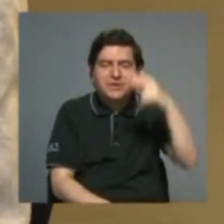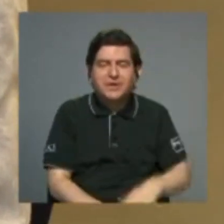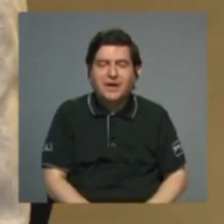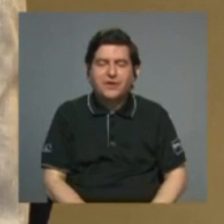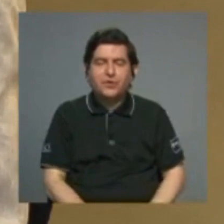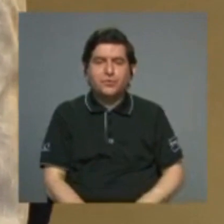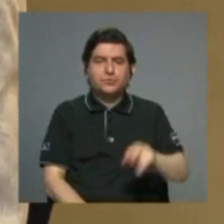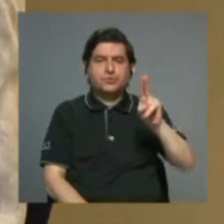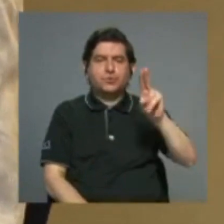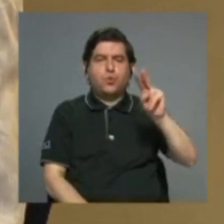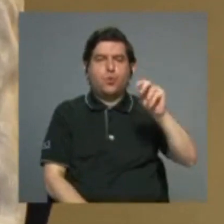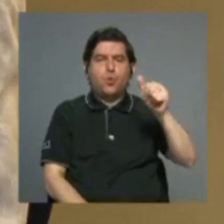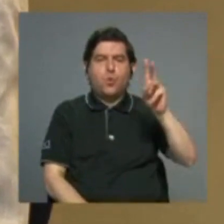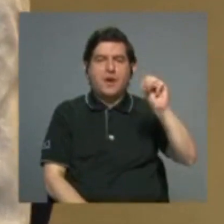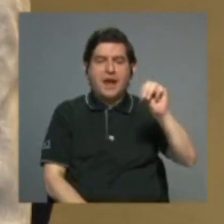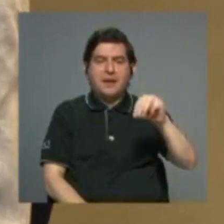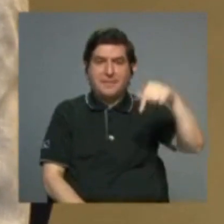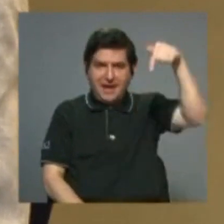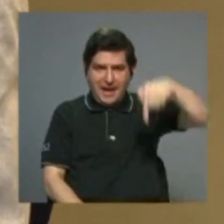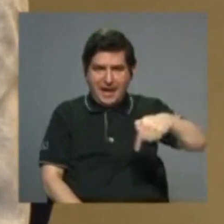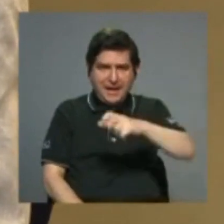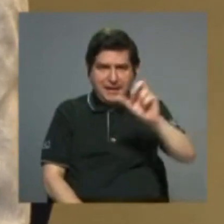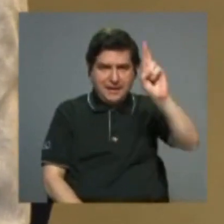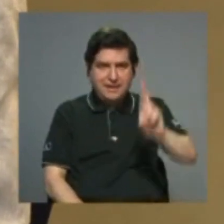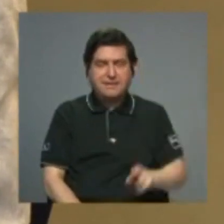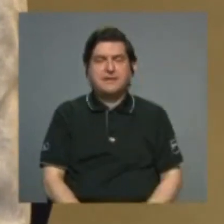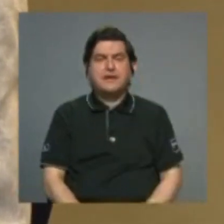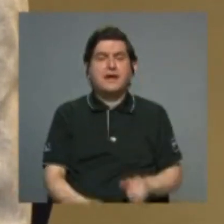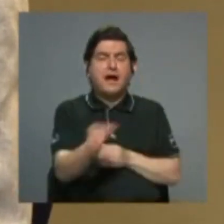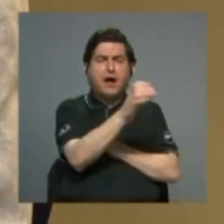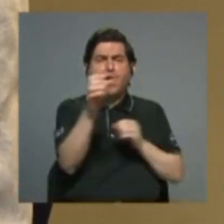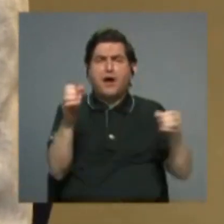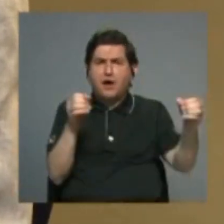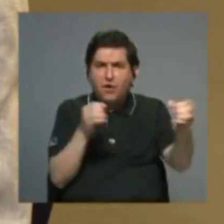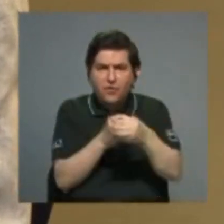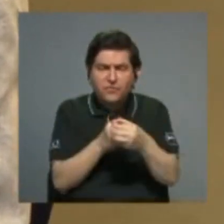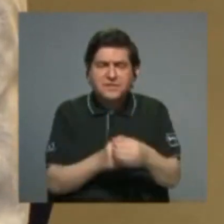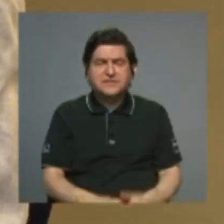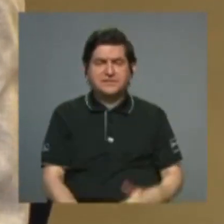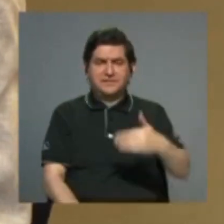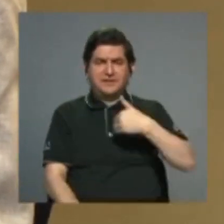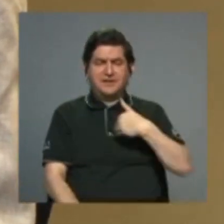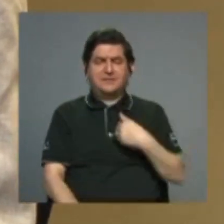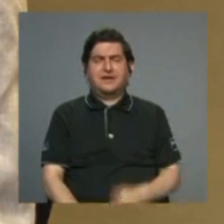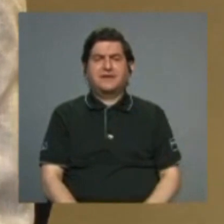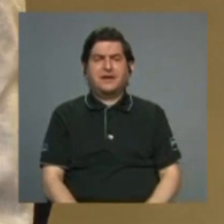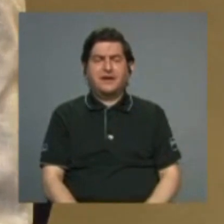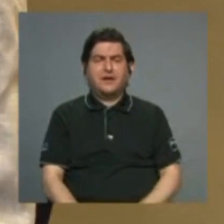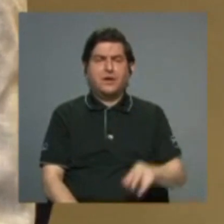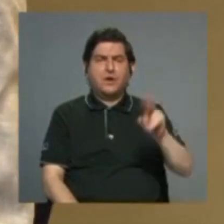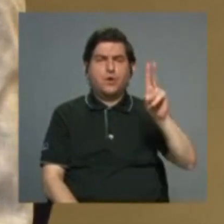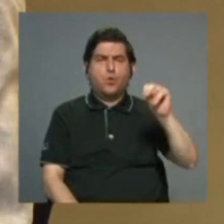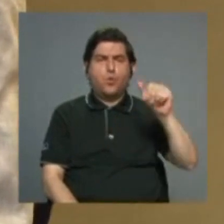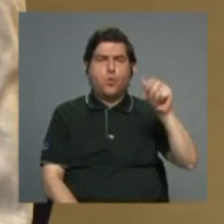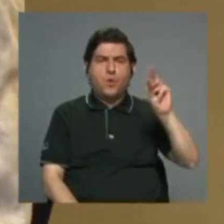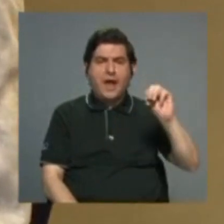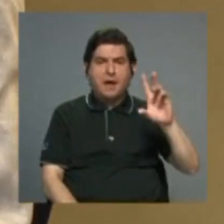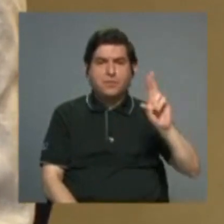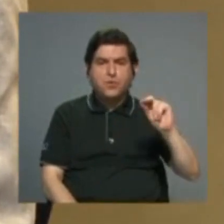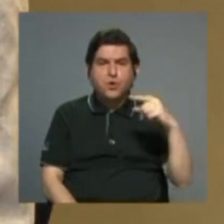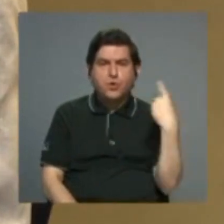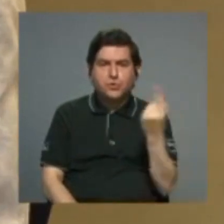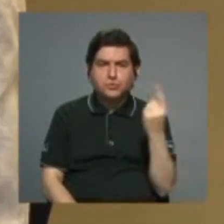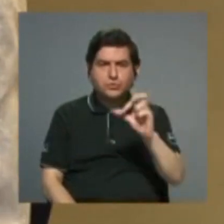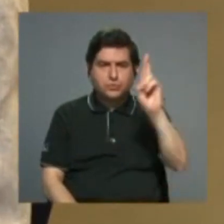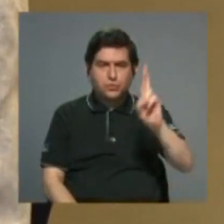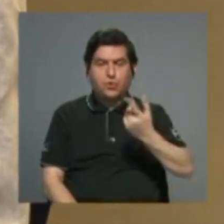UNAM en Costa Rica, son oficinas que mantiene la UNAM no solo en Costa Rica. Nosotros